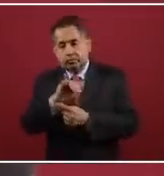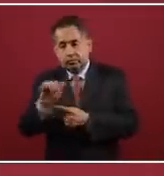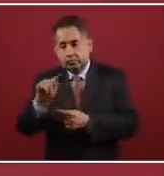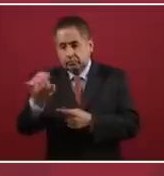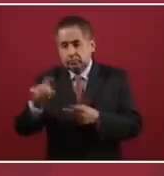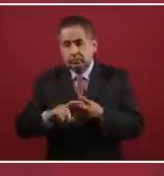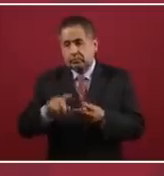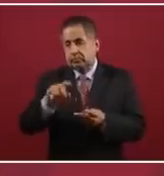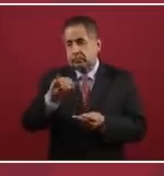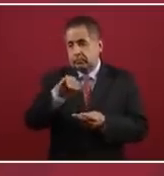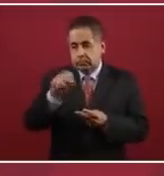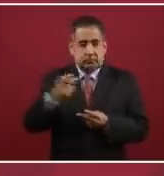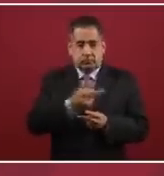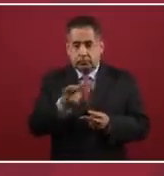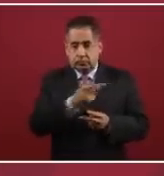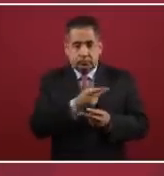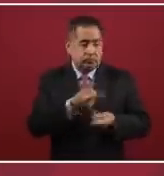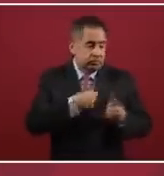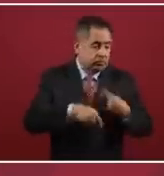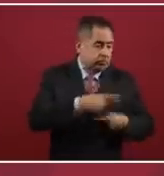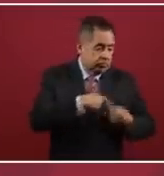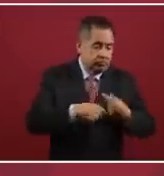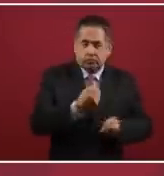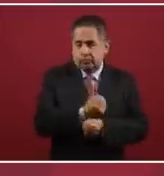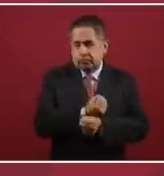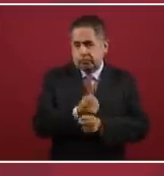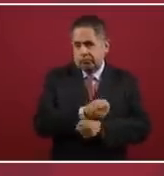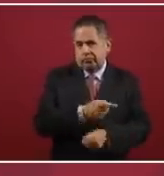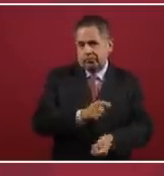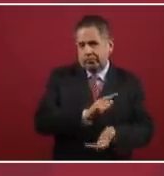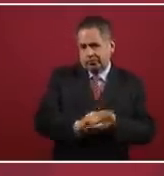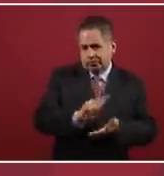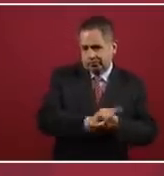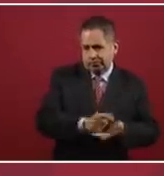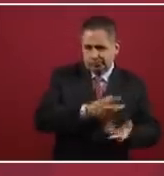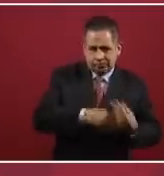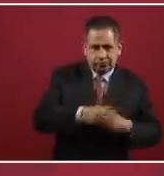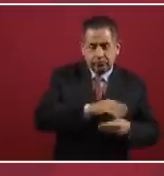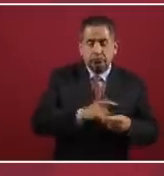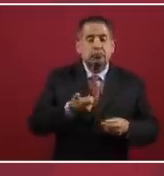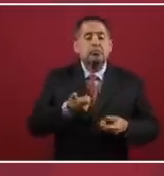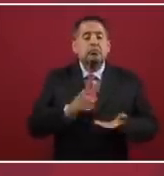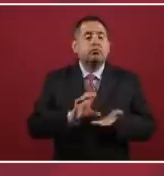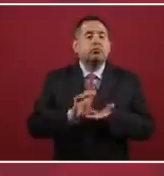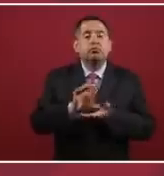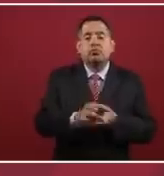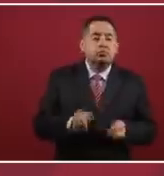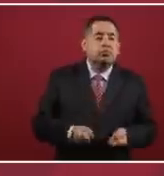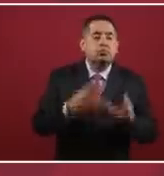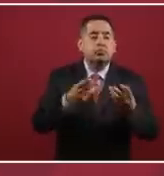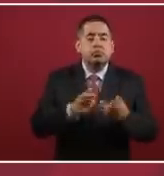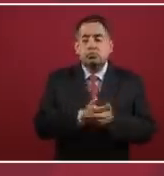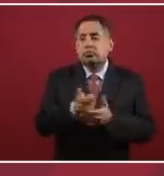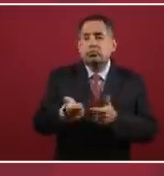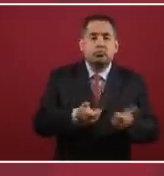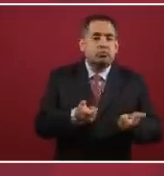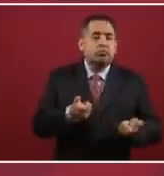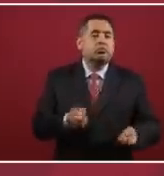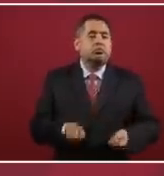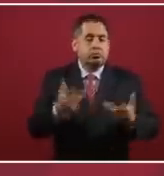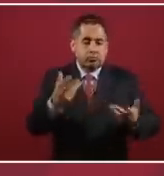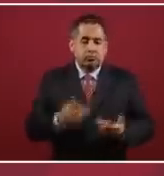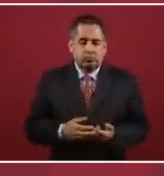tienen que invertir, porque eso no es un gasto, es una inversión que